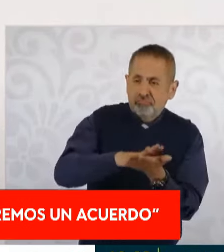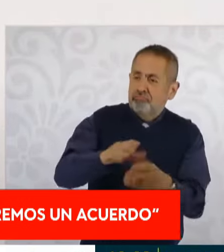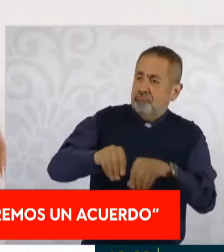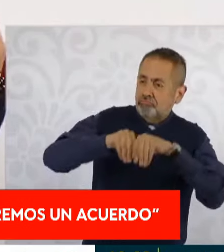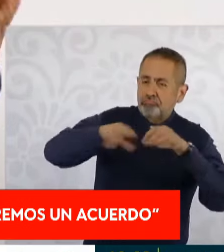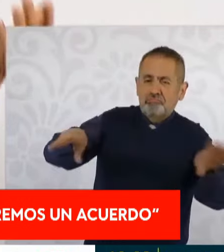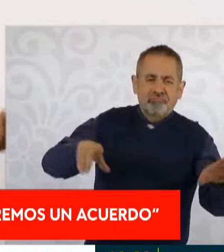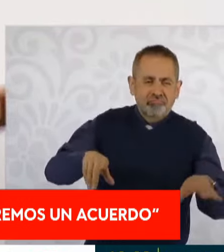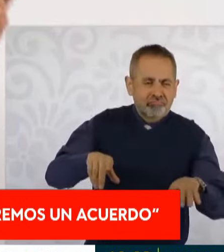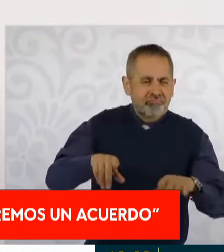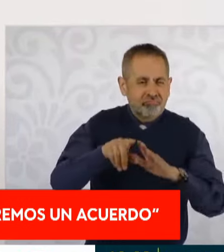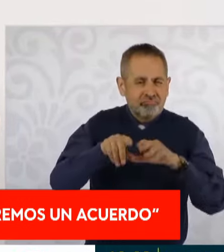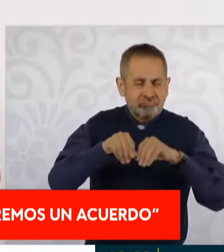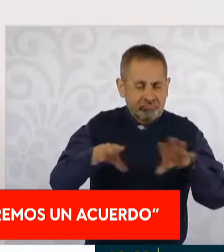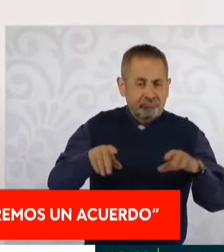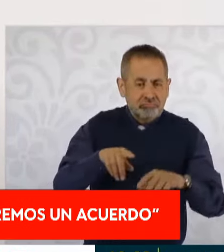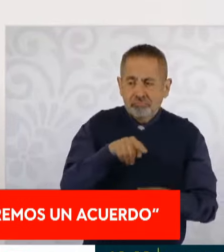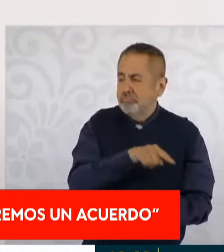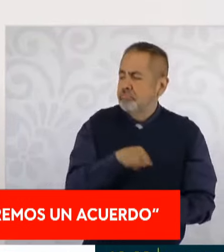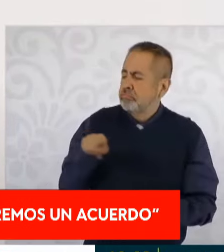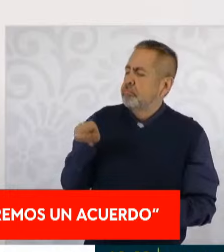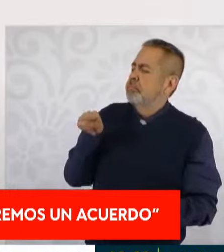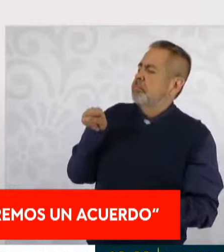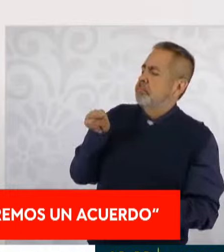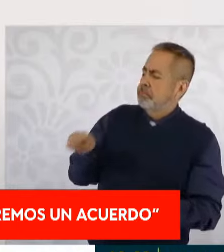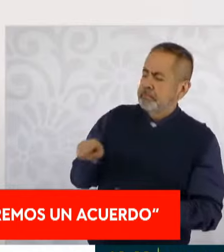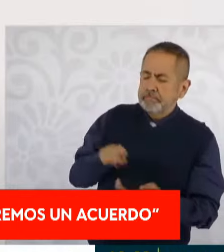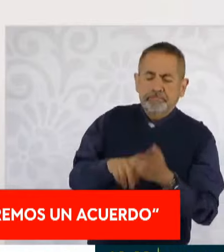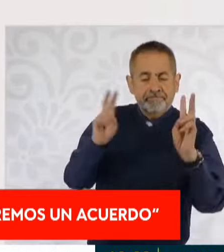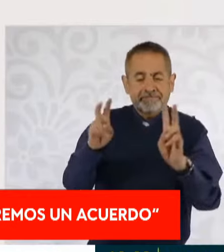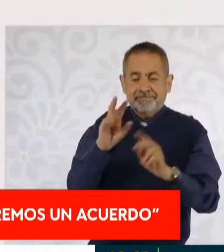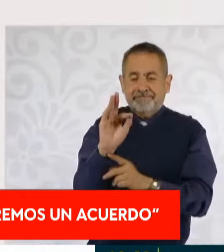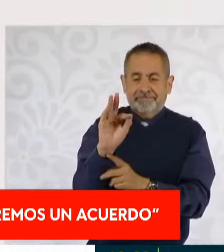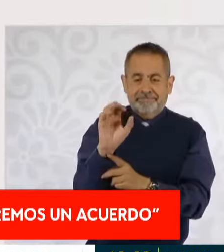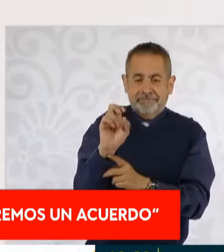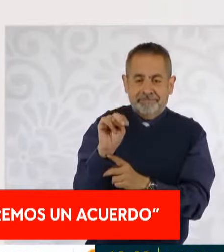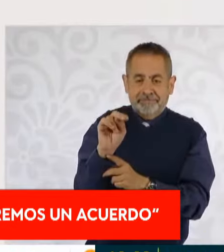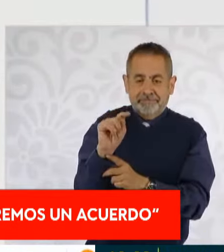el tema y que por eso pondría aranceles.